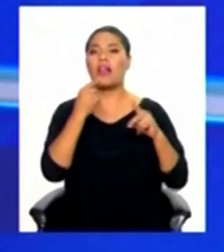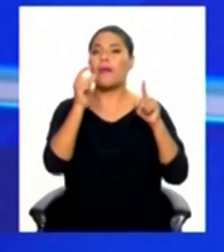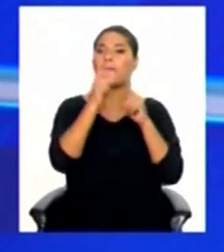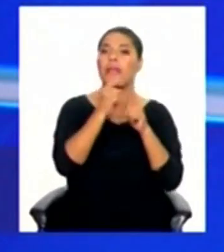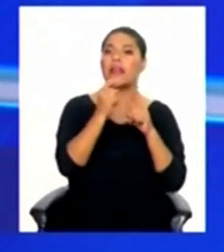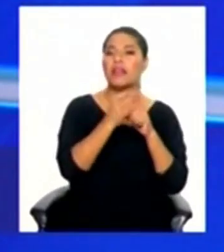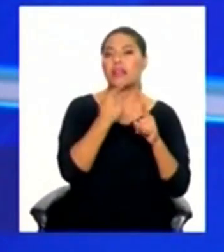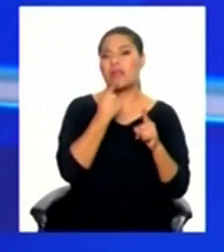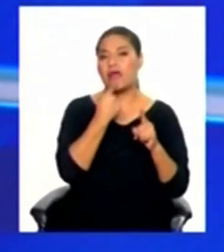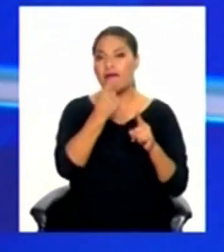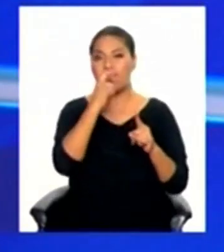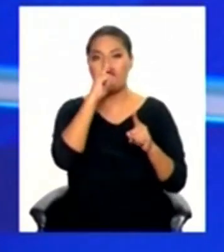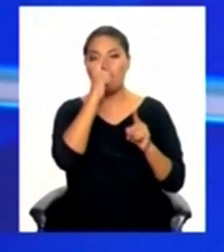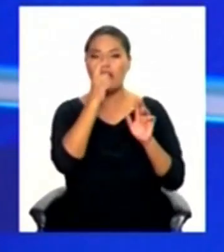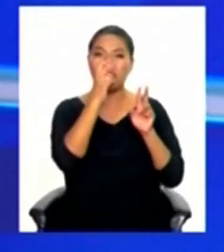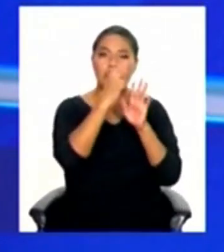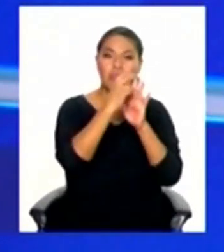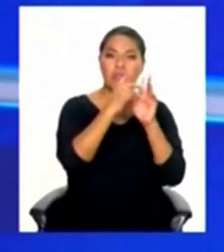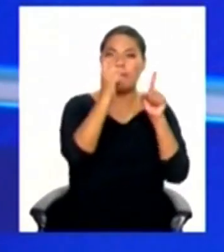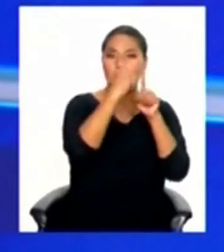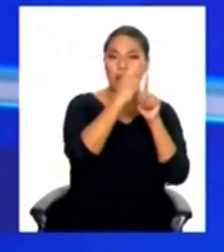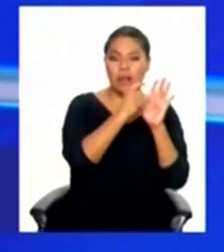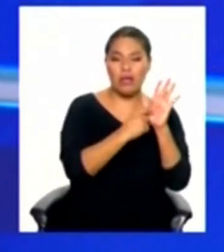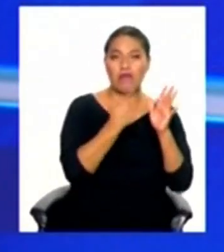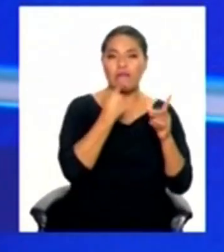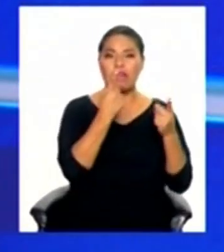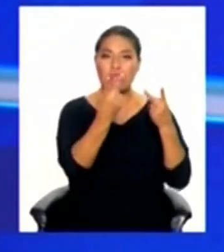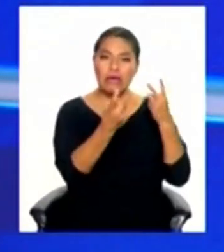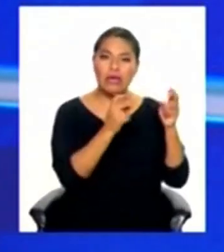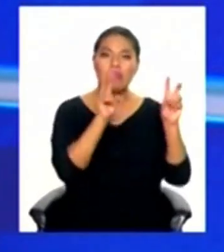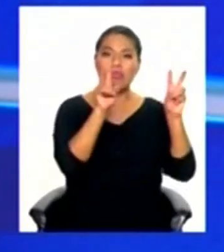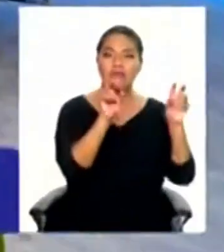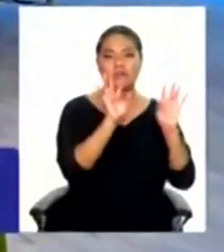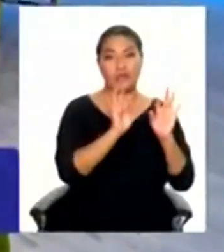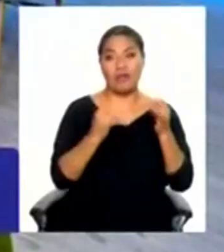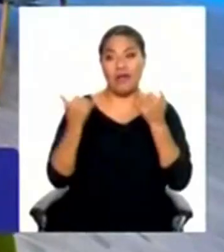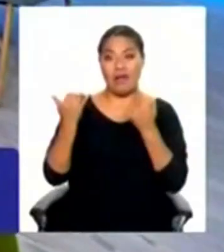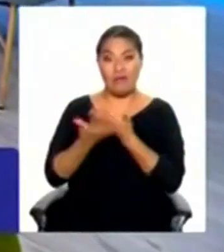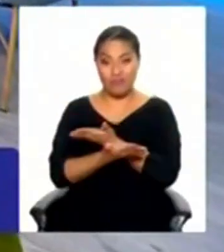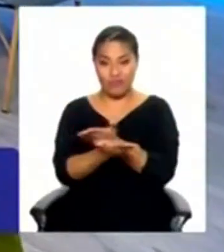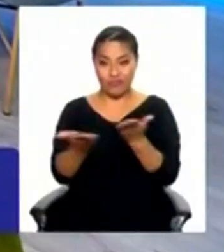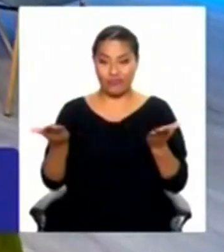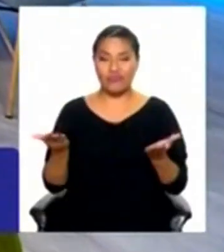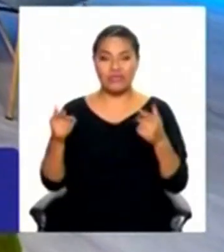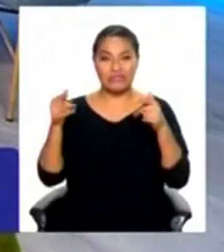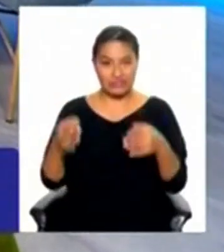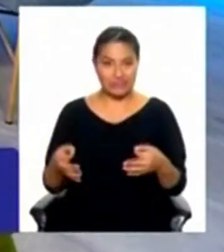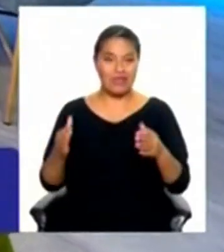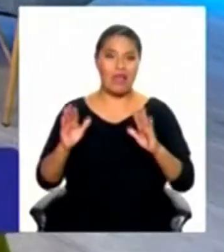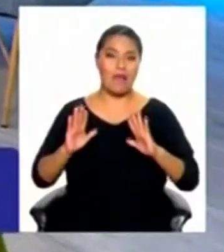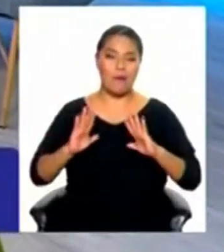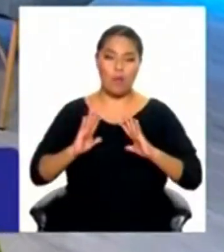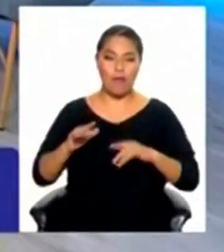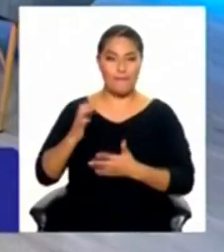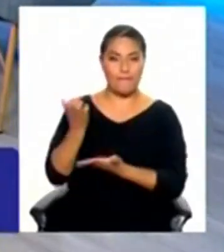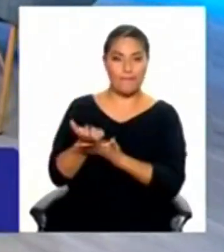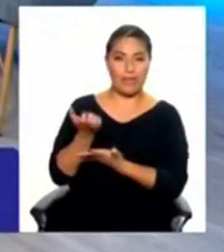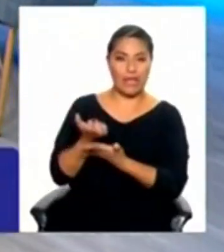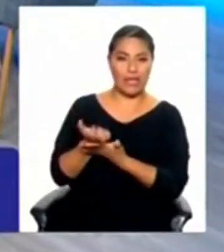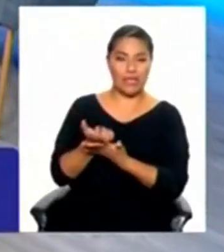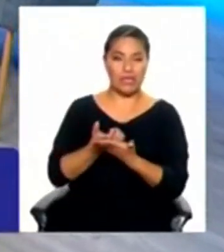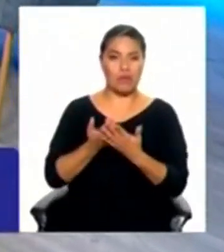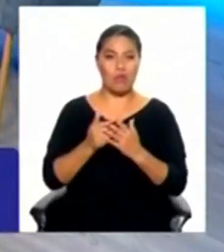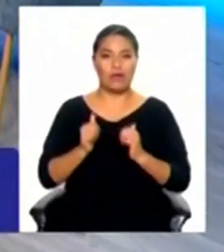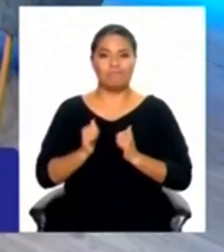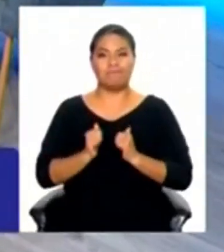o de manual o de texto tenemos una recepción que la vemos reflejada sobre todo desde luego en nuestros bolsillos no